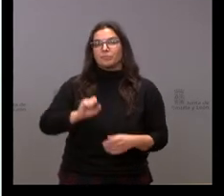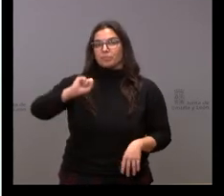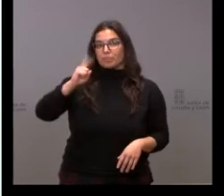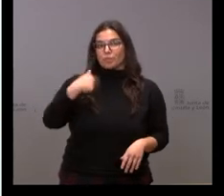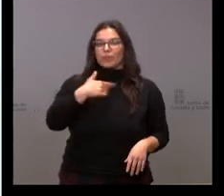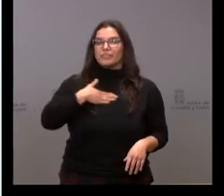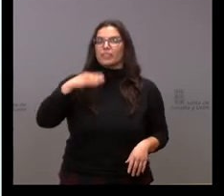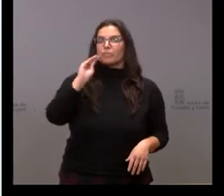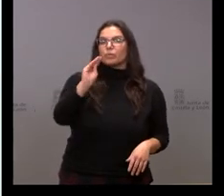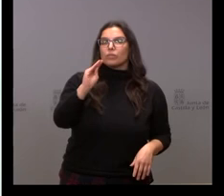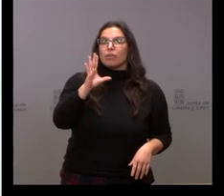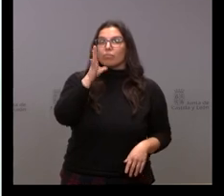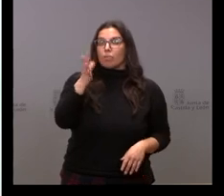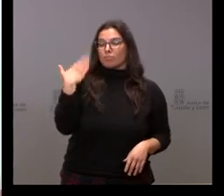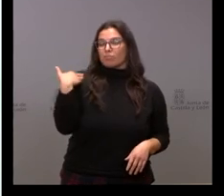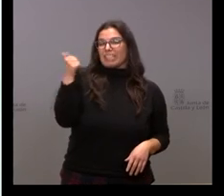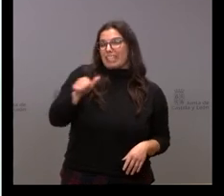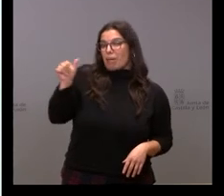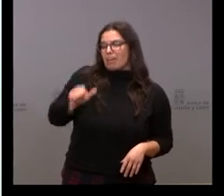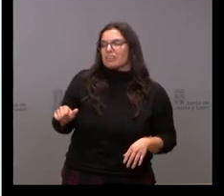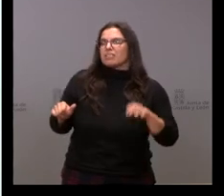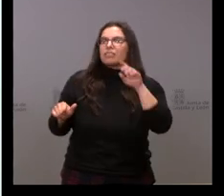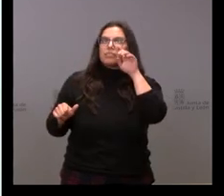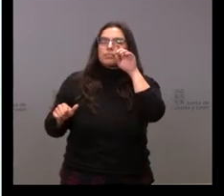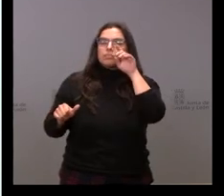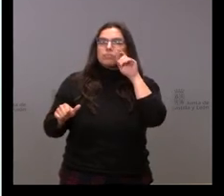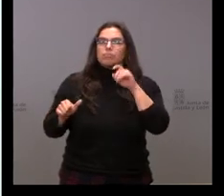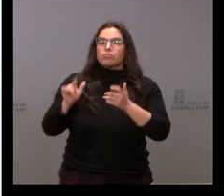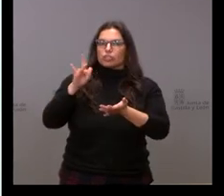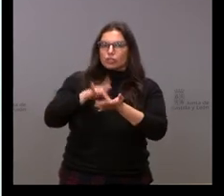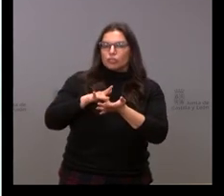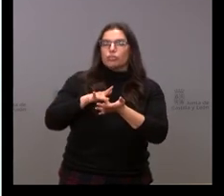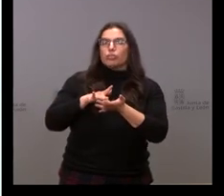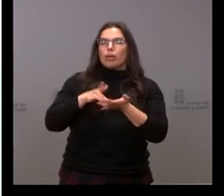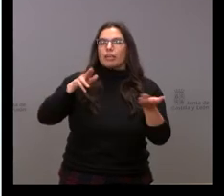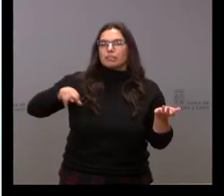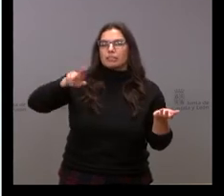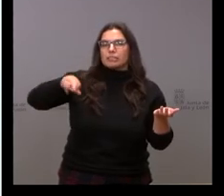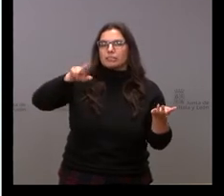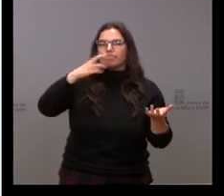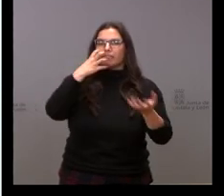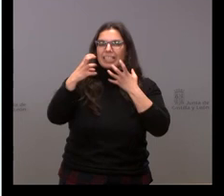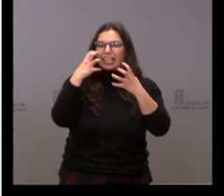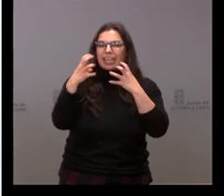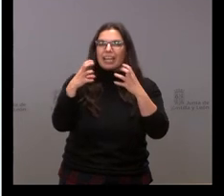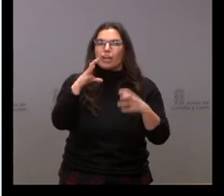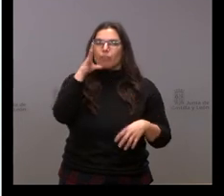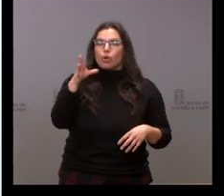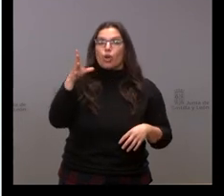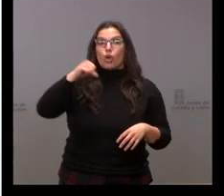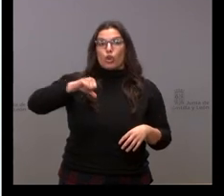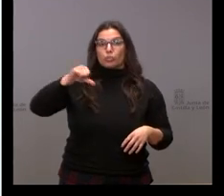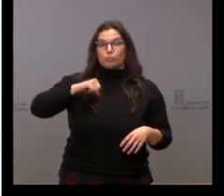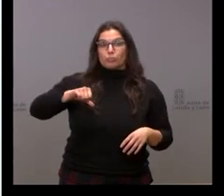quería preguntar por qué en las últimas semanas se estaban sucediendo y repitiendo quejas respecto a la falta de personal en el hospital